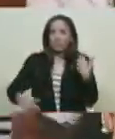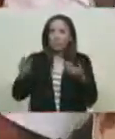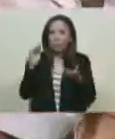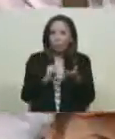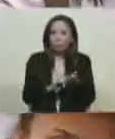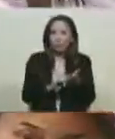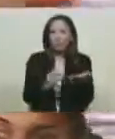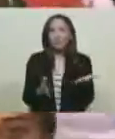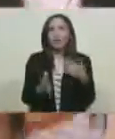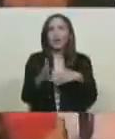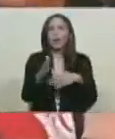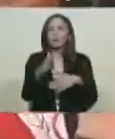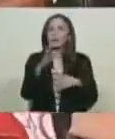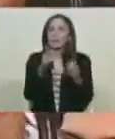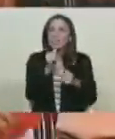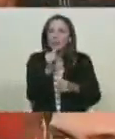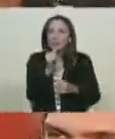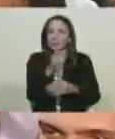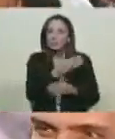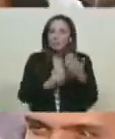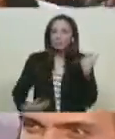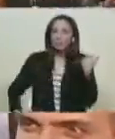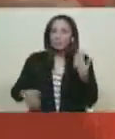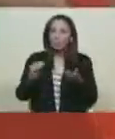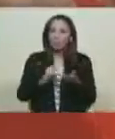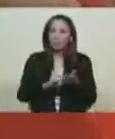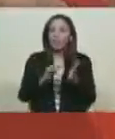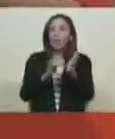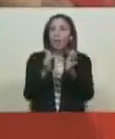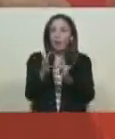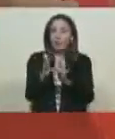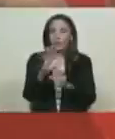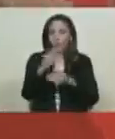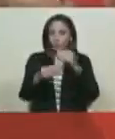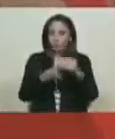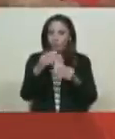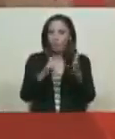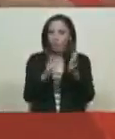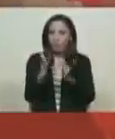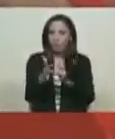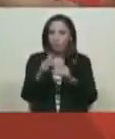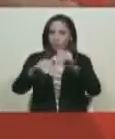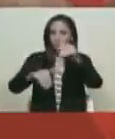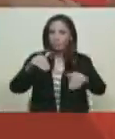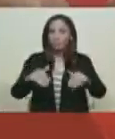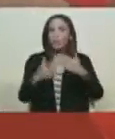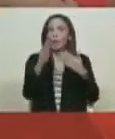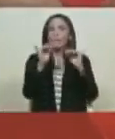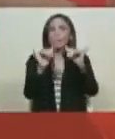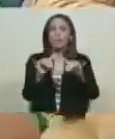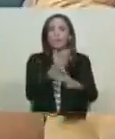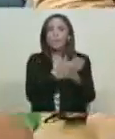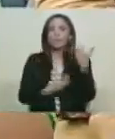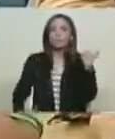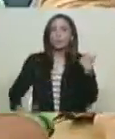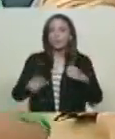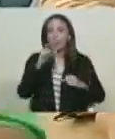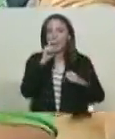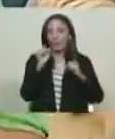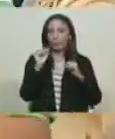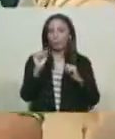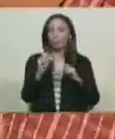Nuestro candidato en las próximas elecciones de abril de este año. Y para ello, la clase